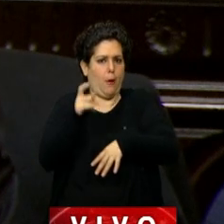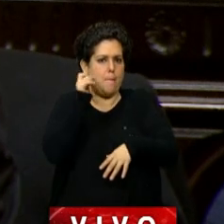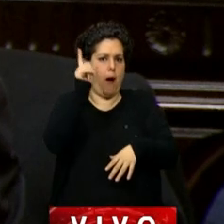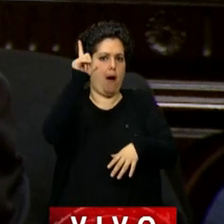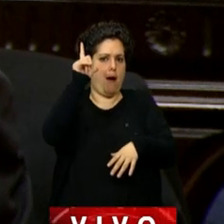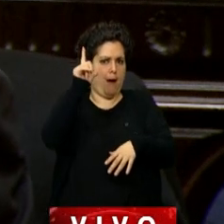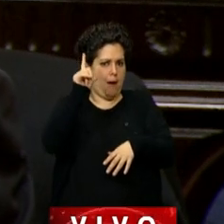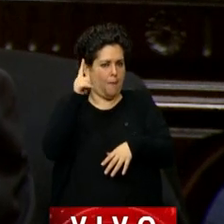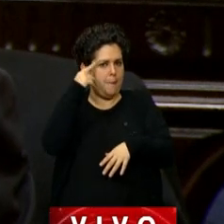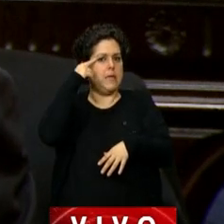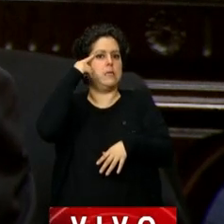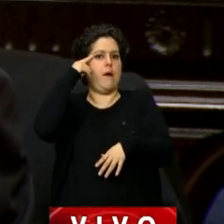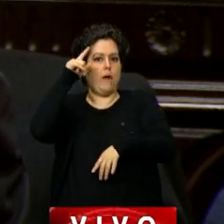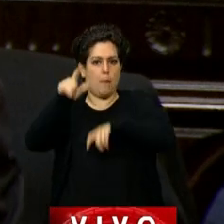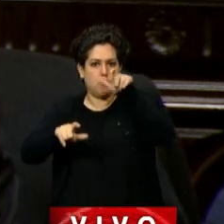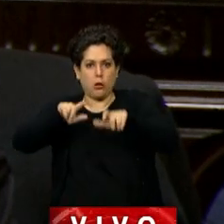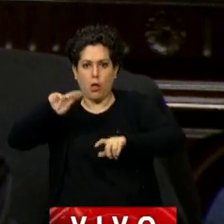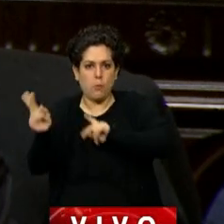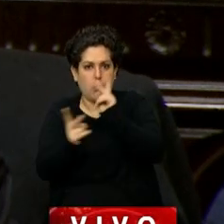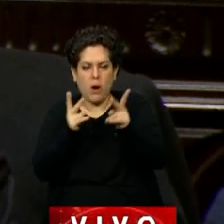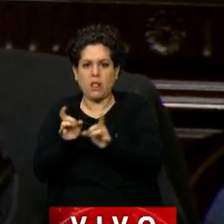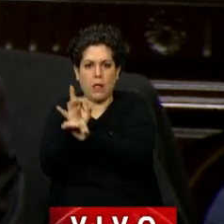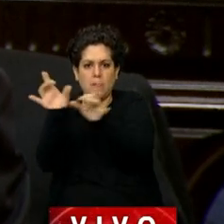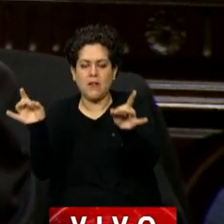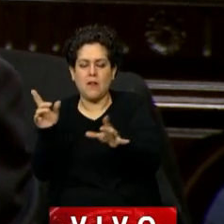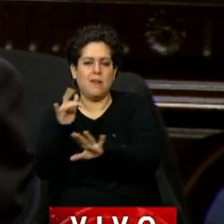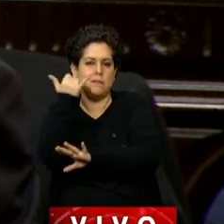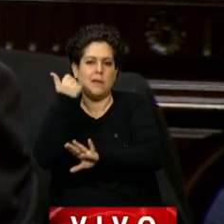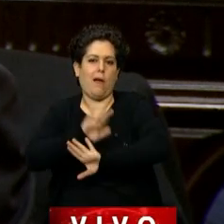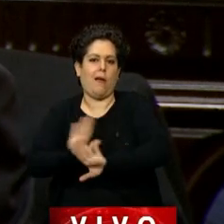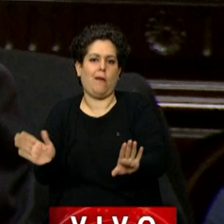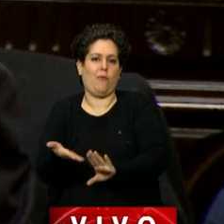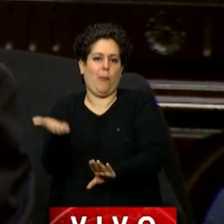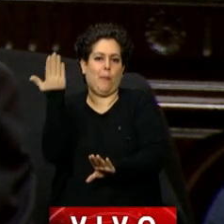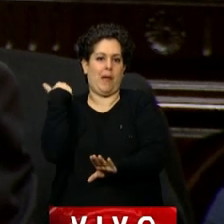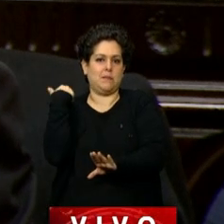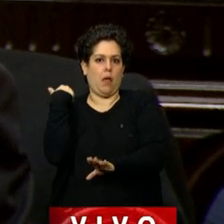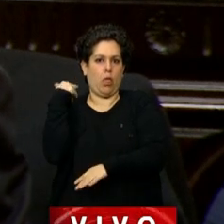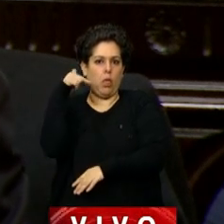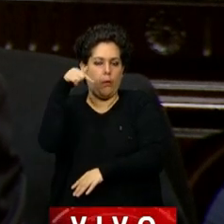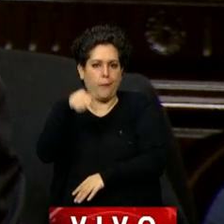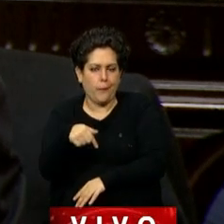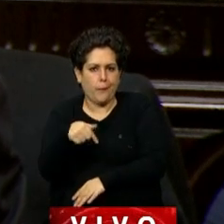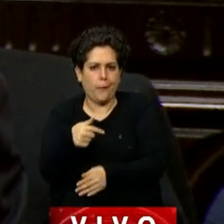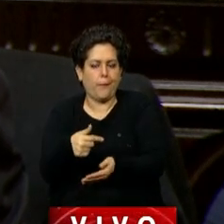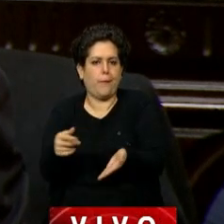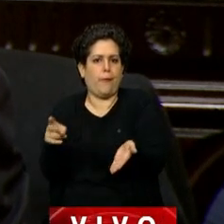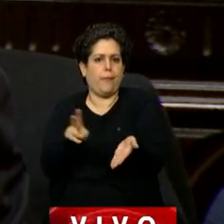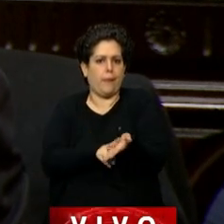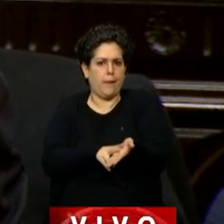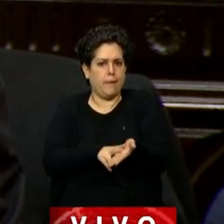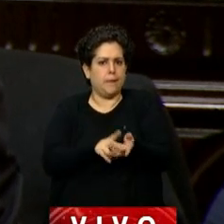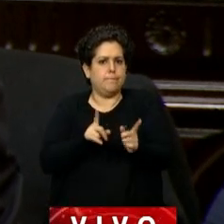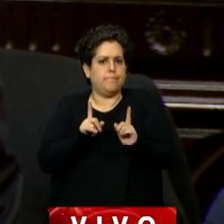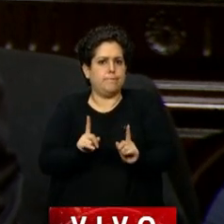que la muerte por infecciones iban a ser cosas del pasado, hoy estamos asistiendo